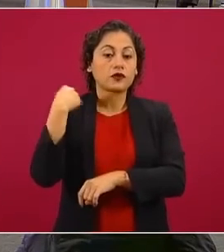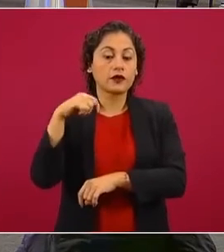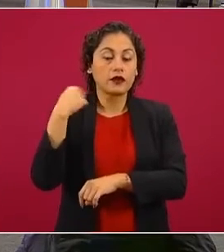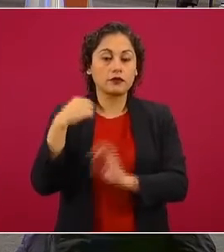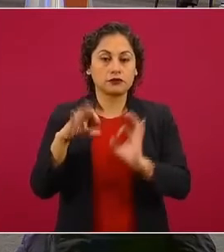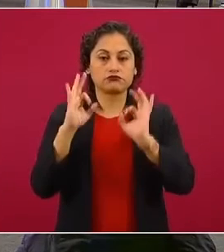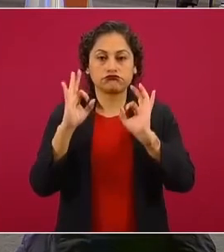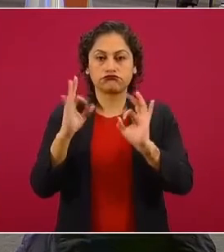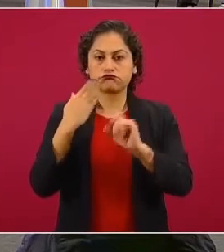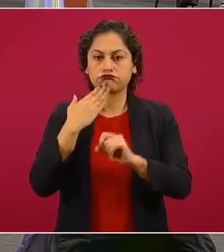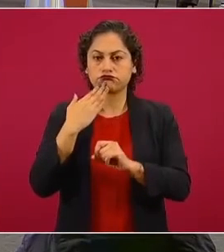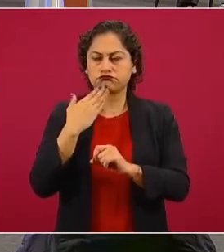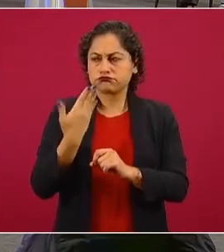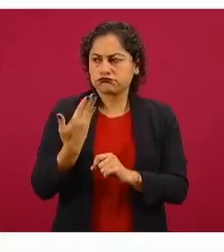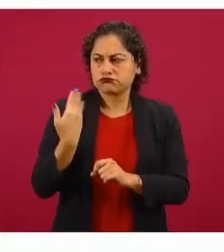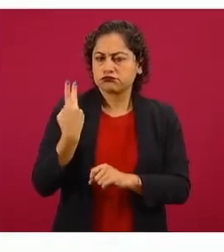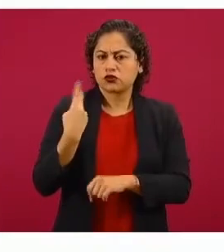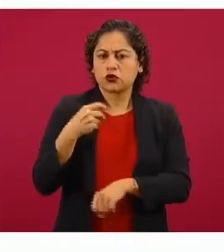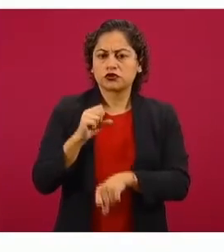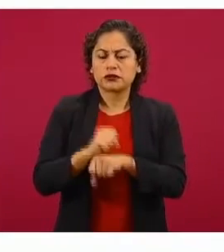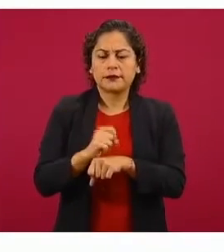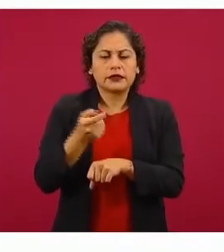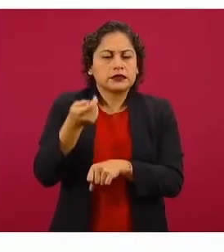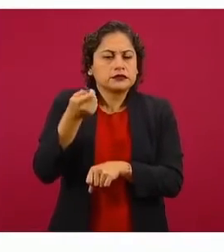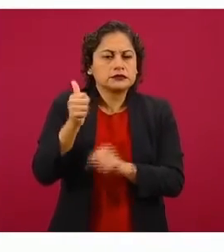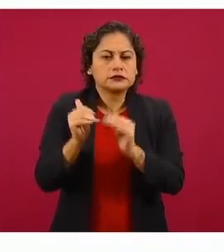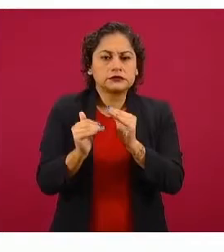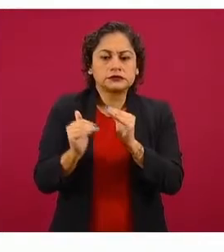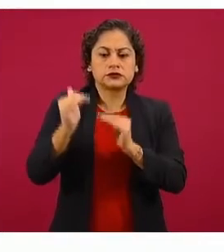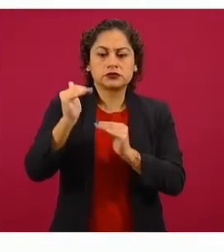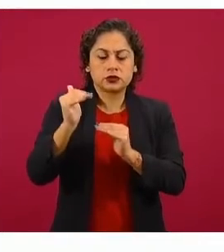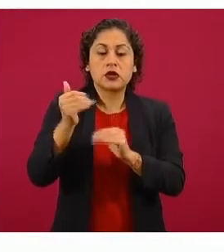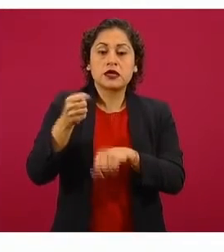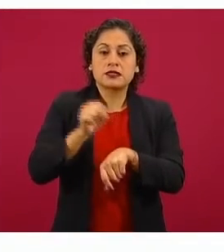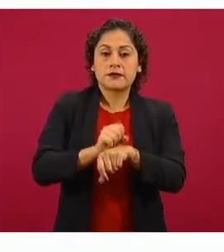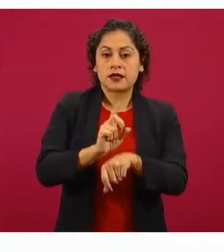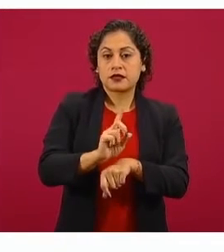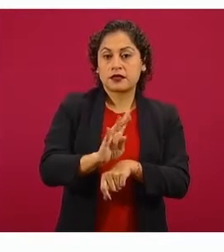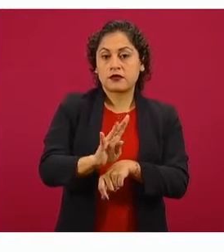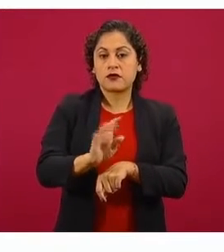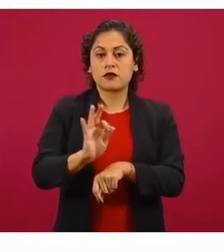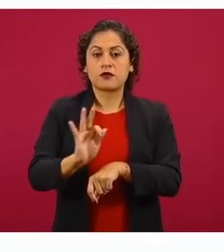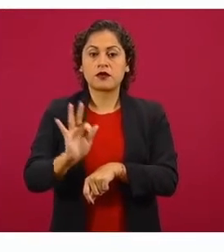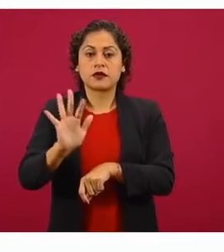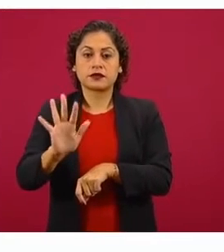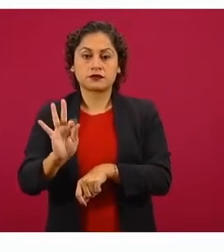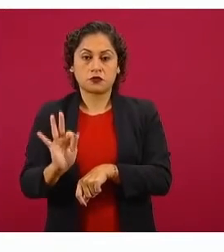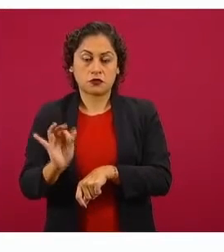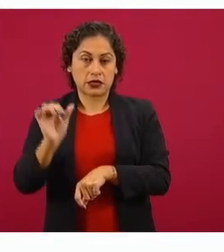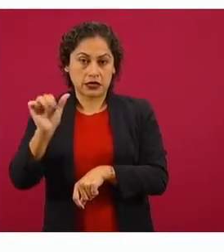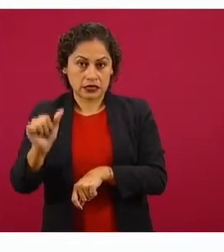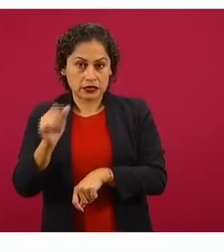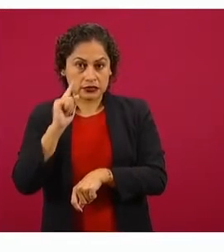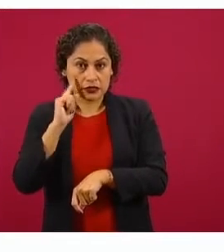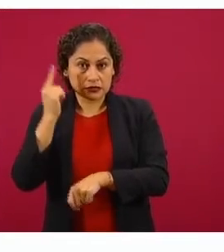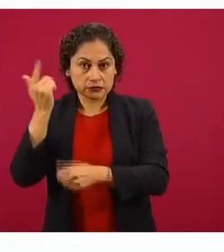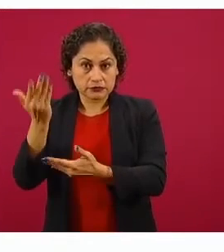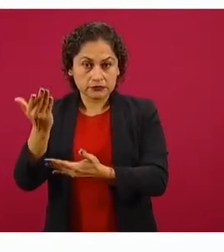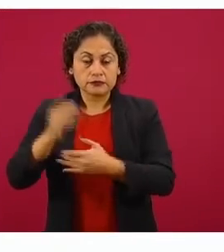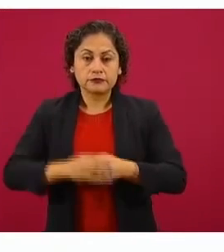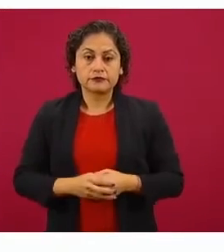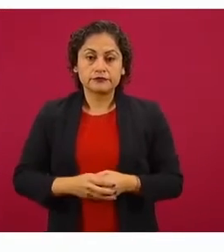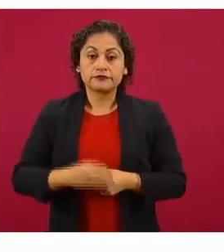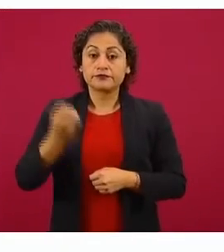un pequeño repunte en las últimas 2 semanas, la semana 44 a la 45 y la 45 a la 46, está en semáforo amarillo